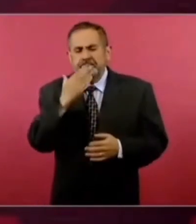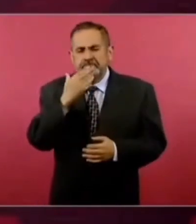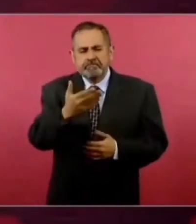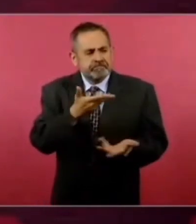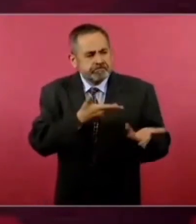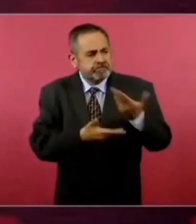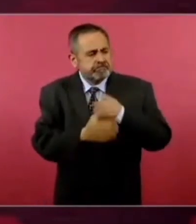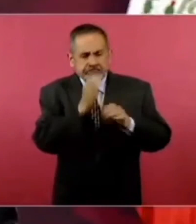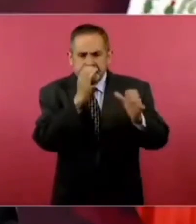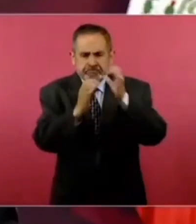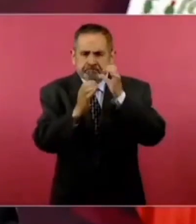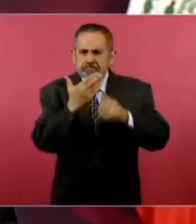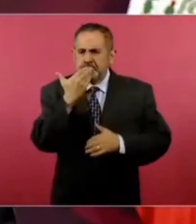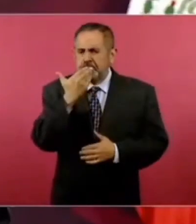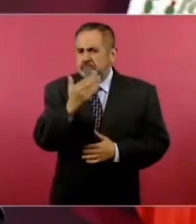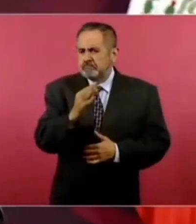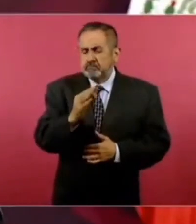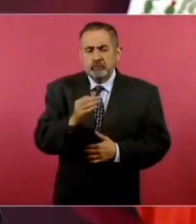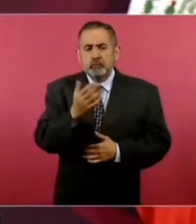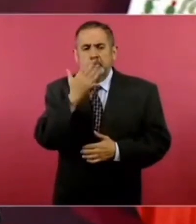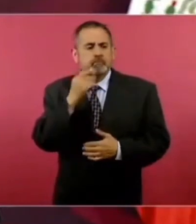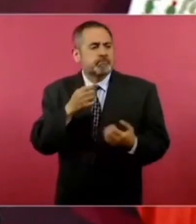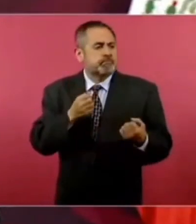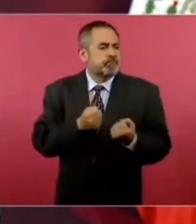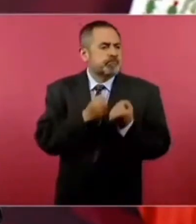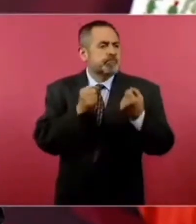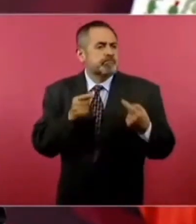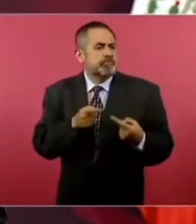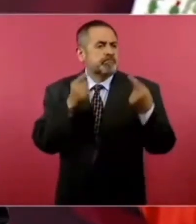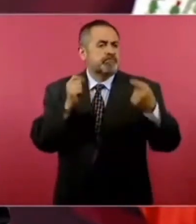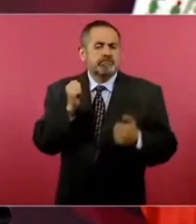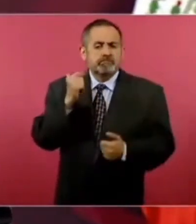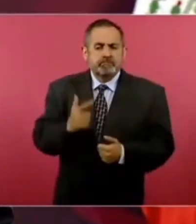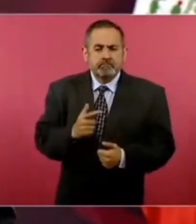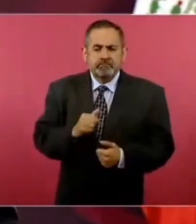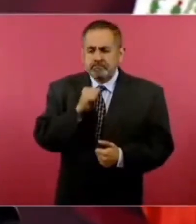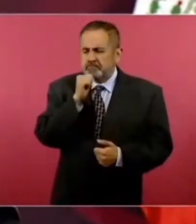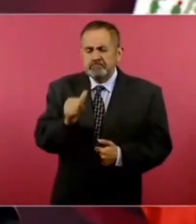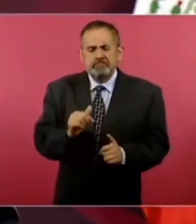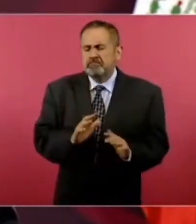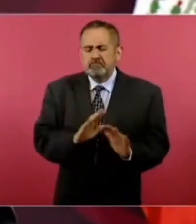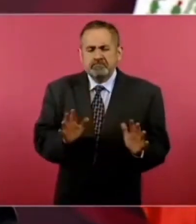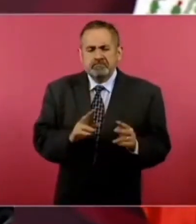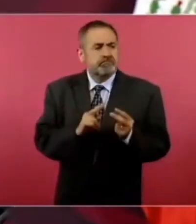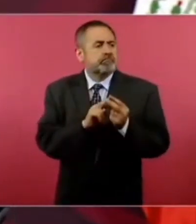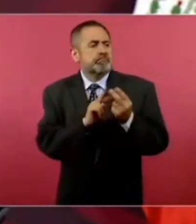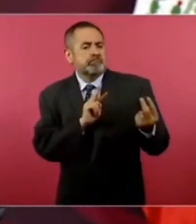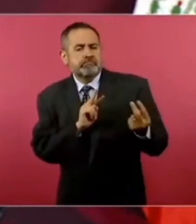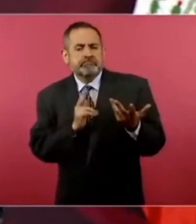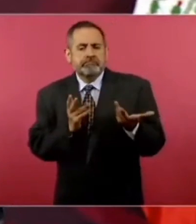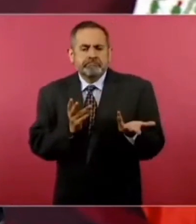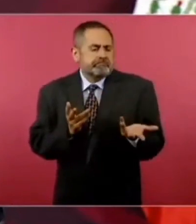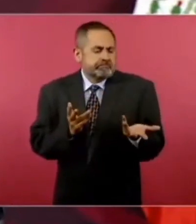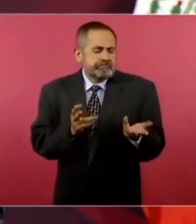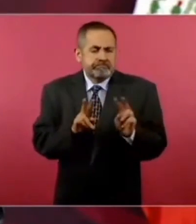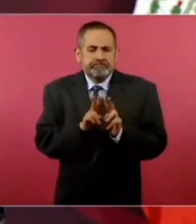No hemos tenido ningún problema con nuestros vecinos y